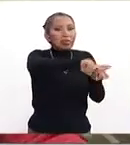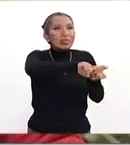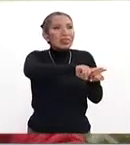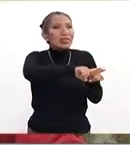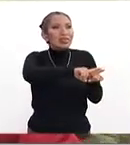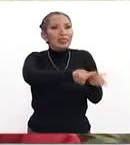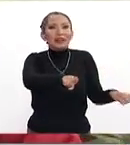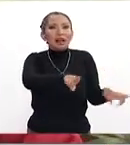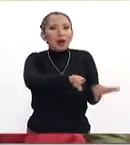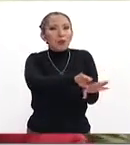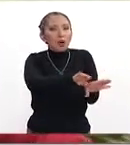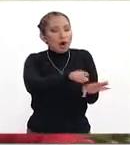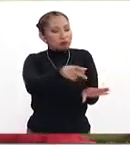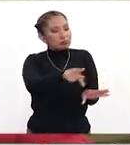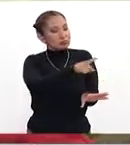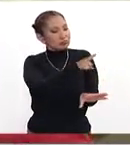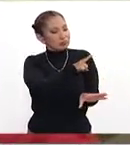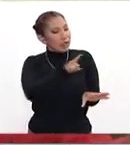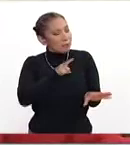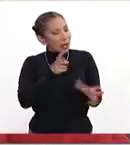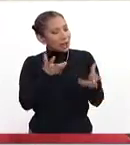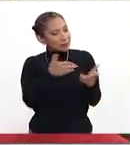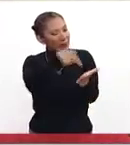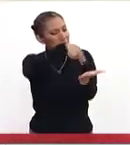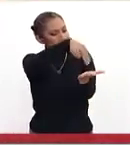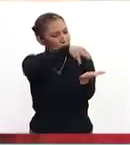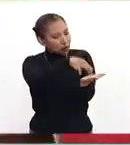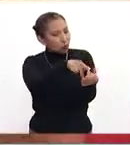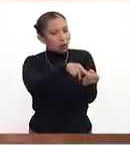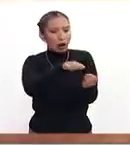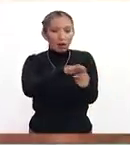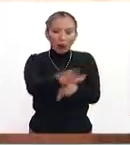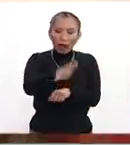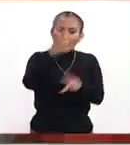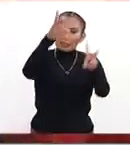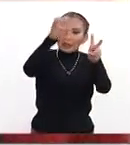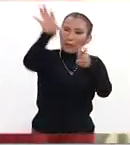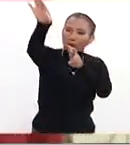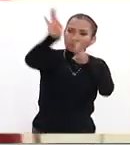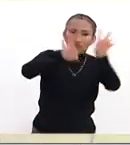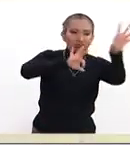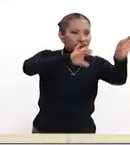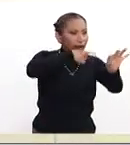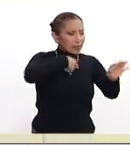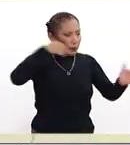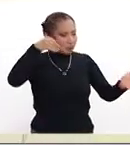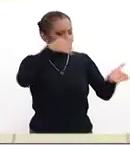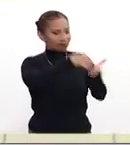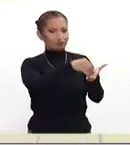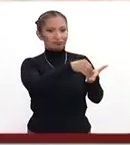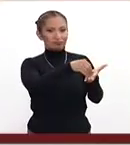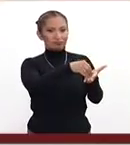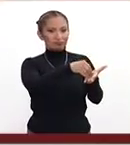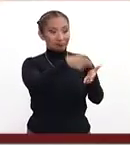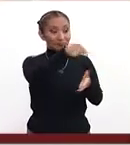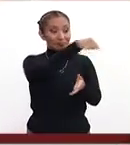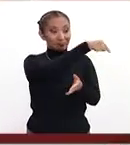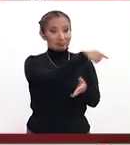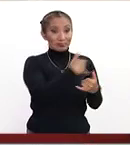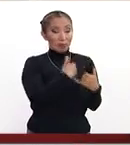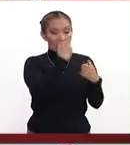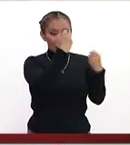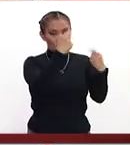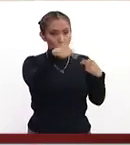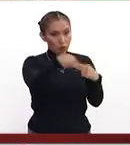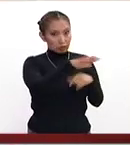digamos, de cómo se debía hacer pintura, de cuáles eran los temas que se deberían tocar, y muchos jóvenes,